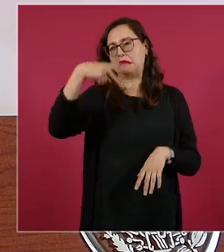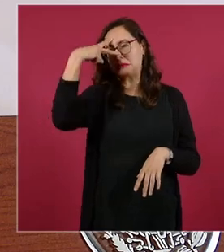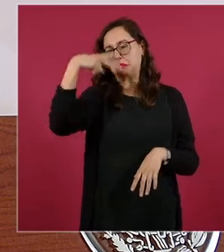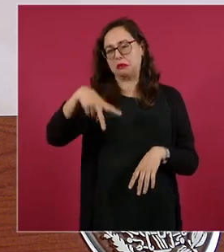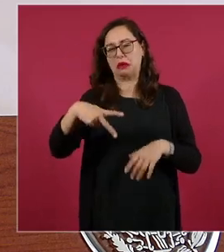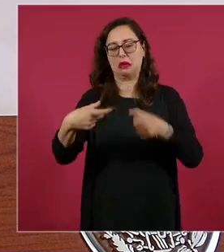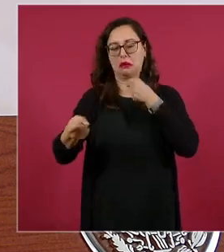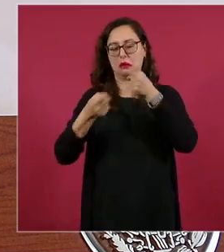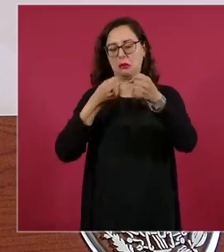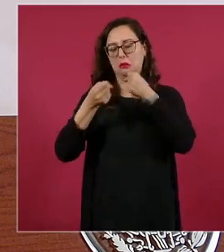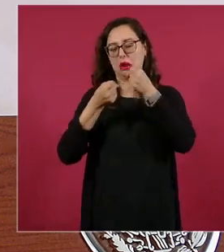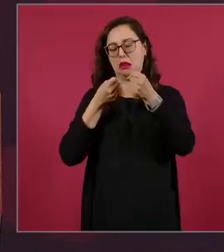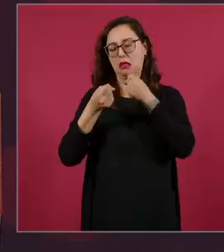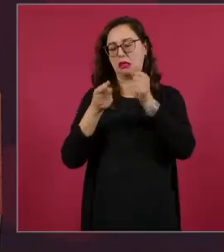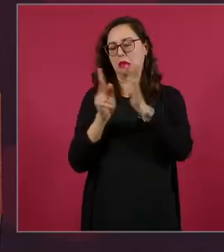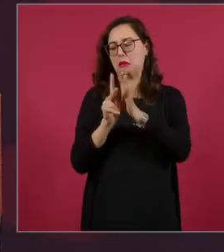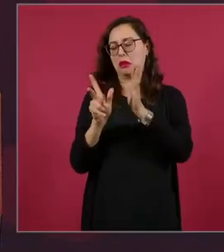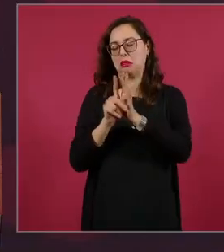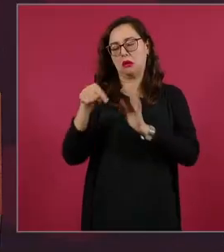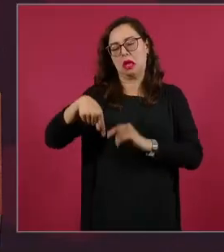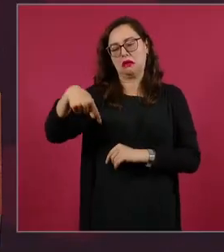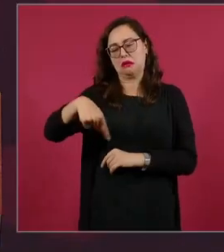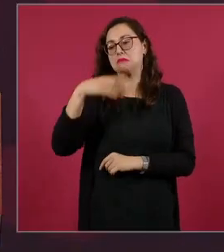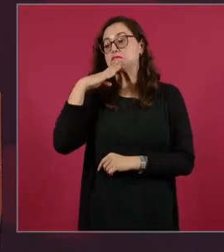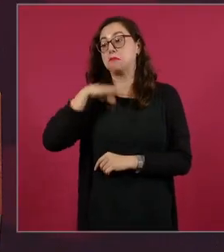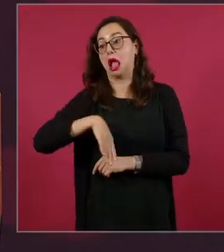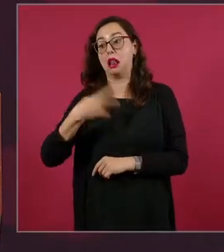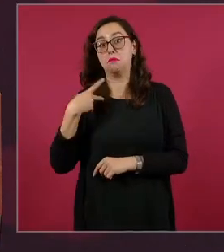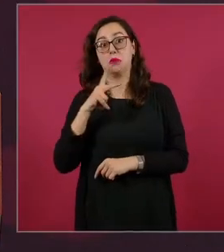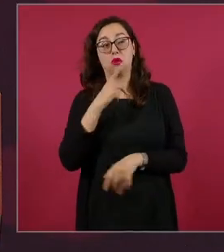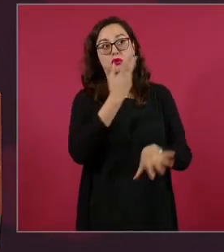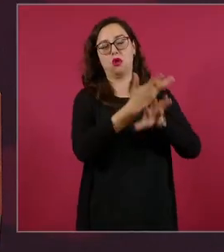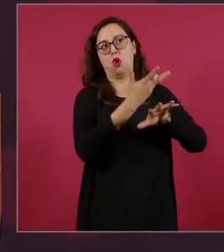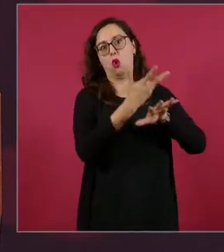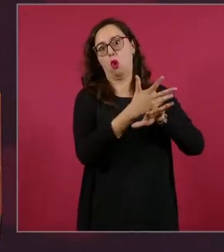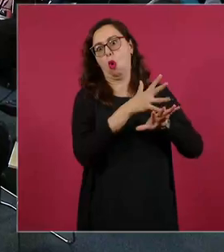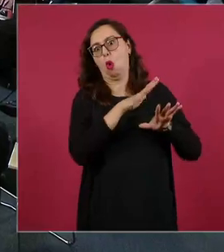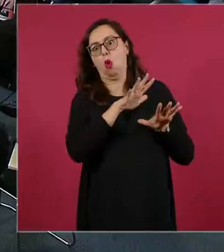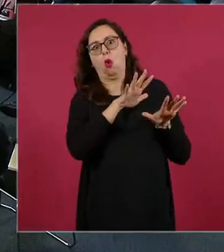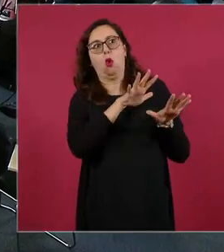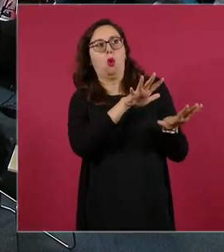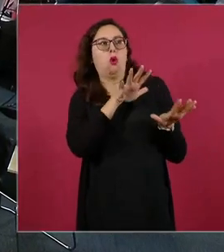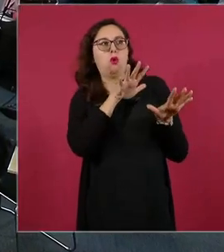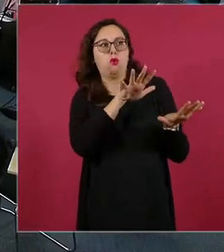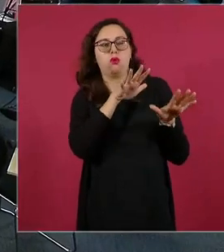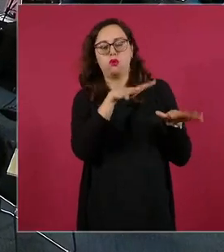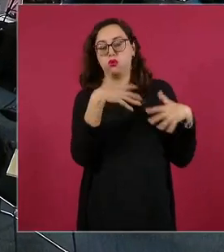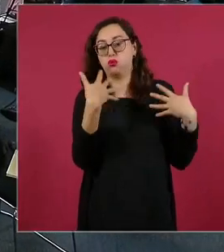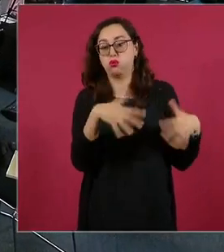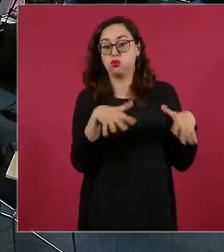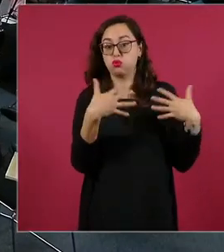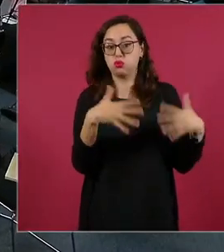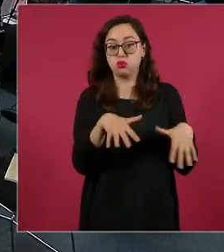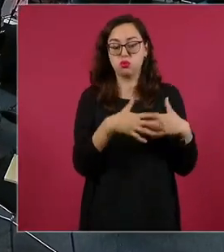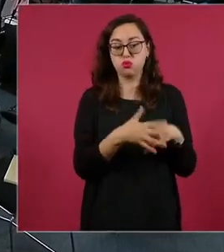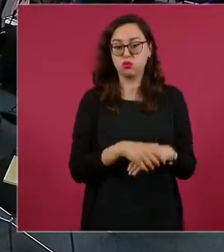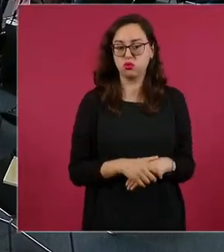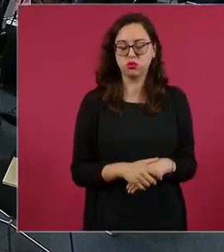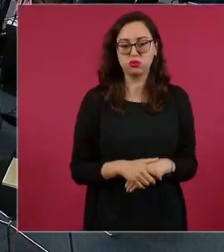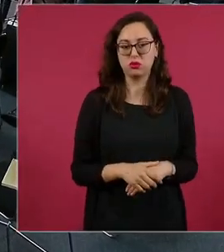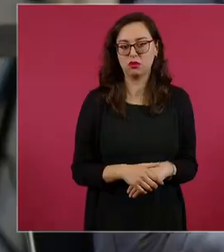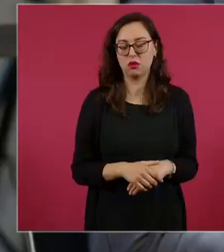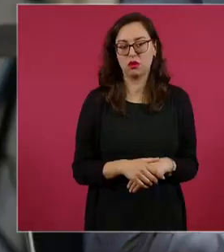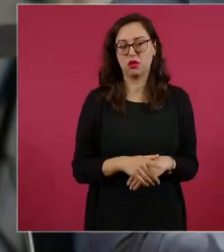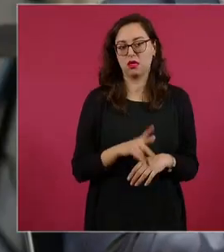Washington Post Oh Wall Street Journal